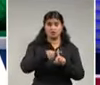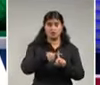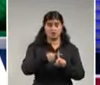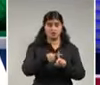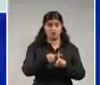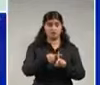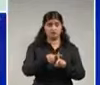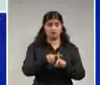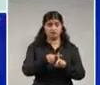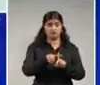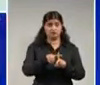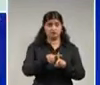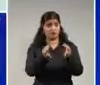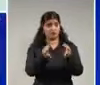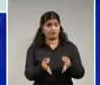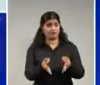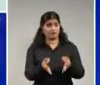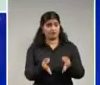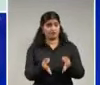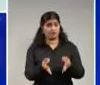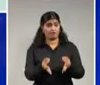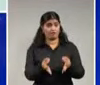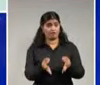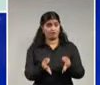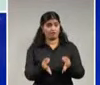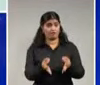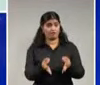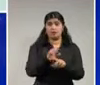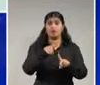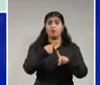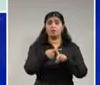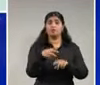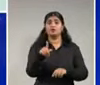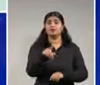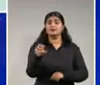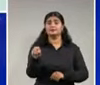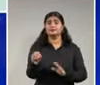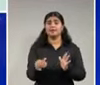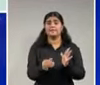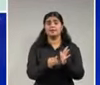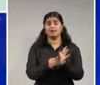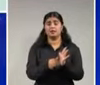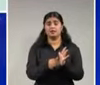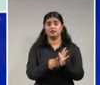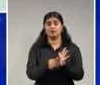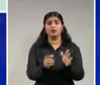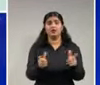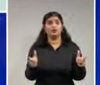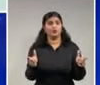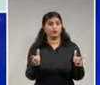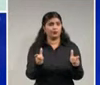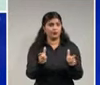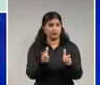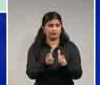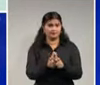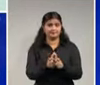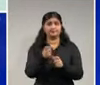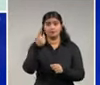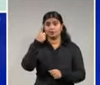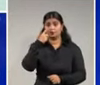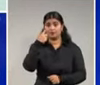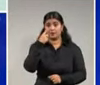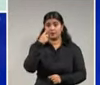confirmados de COVID-19 por 100.000 habitantes siga disminuyendo. Ahí la tienen ustedes en el